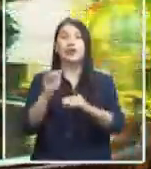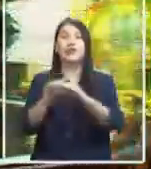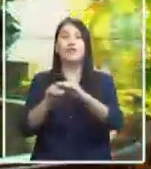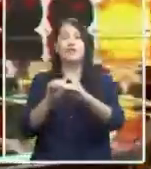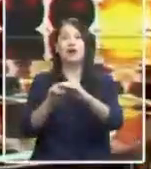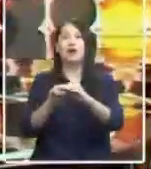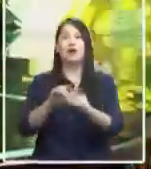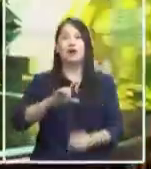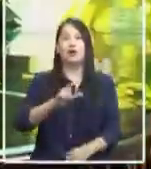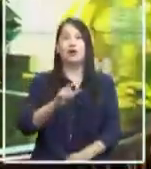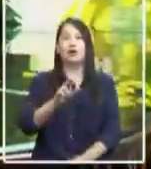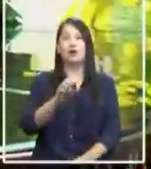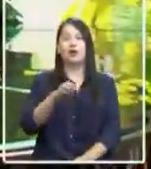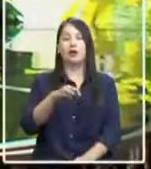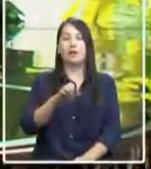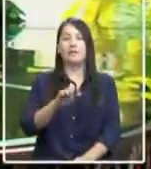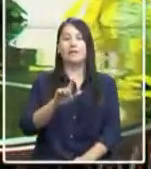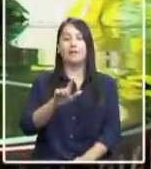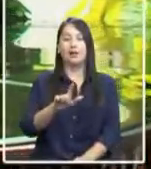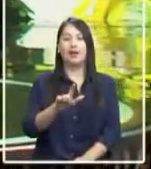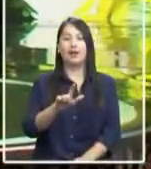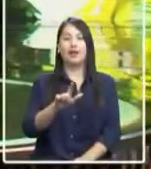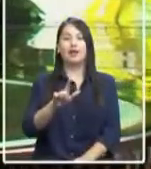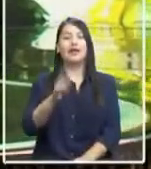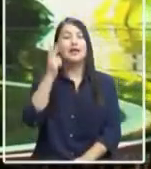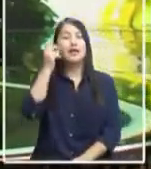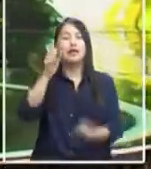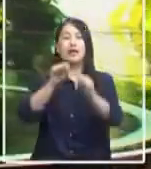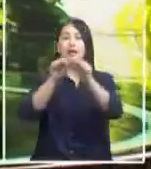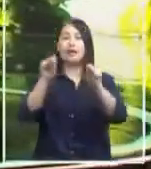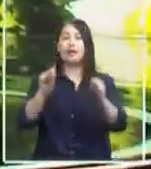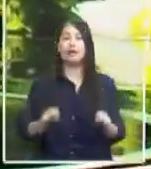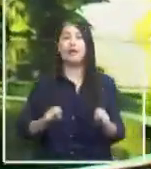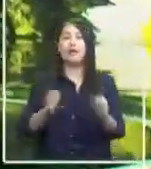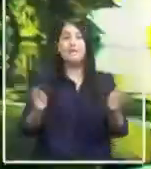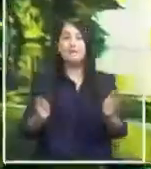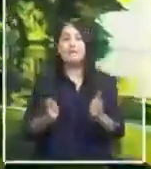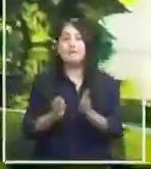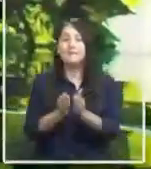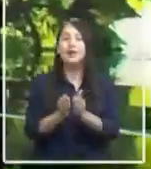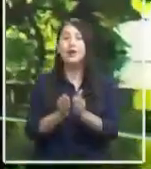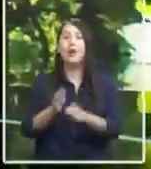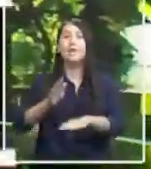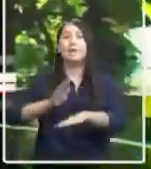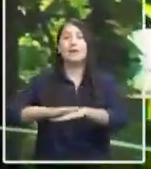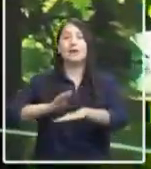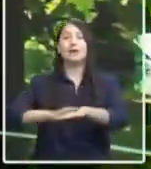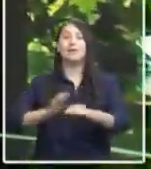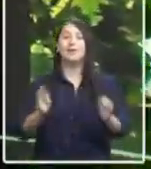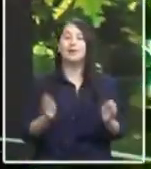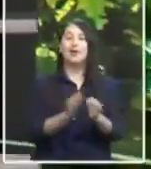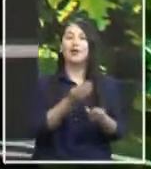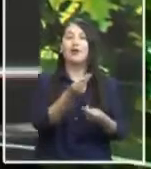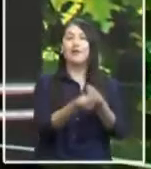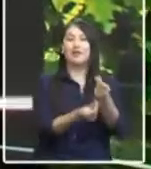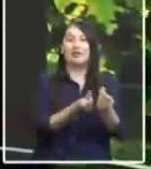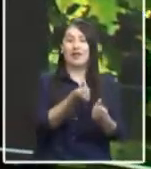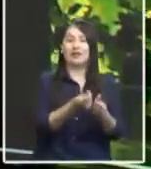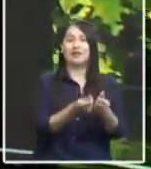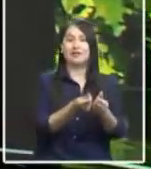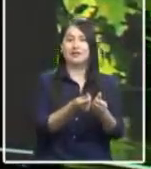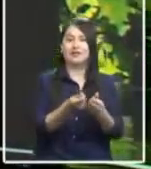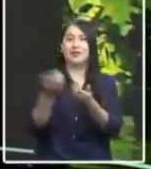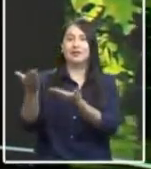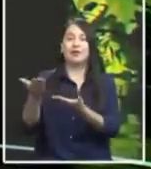y creador del sistema de micropréstamos y microfinanzas. Damos la bienvenida en este Congreso Futuro